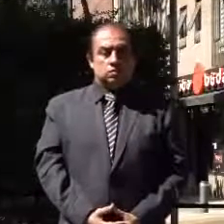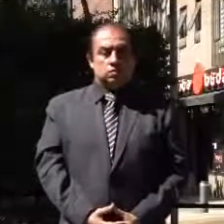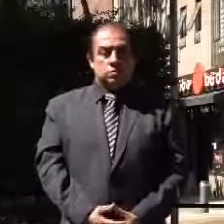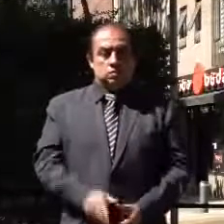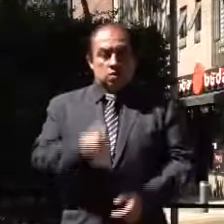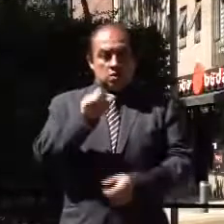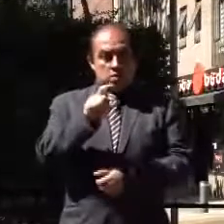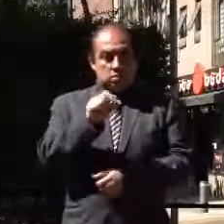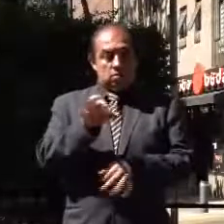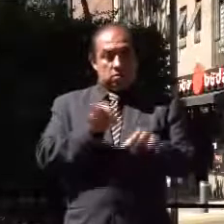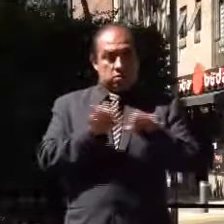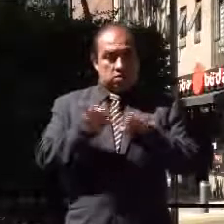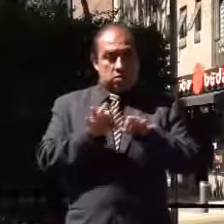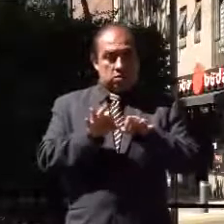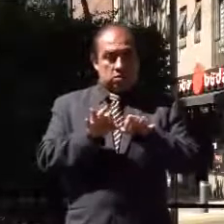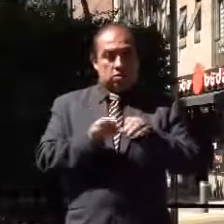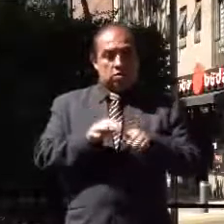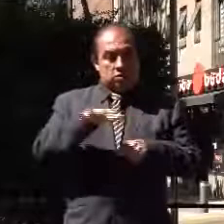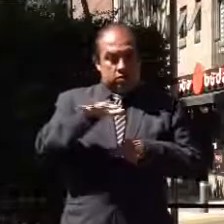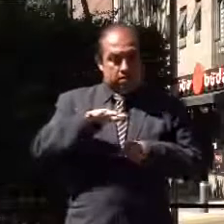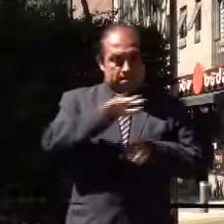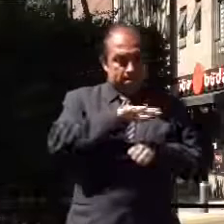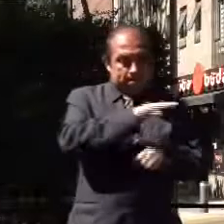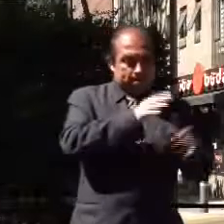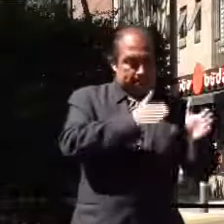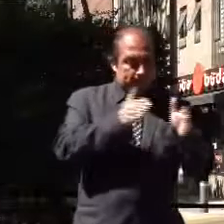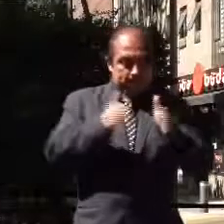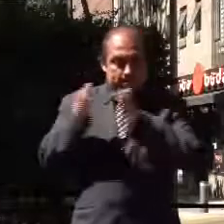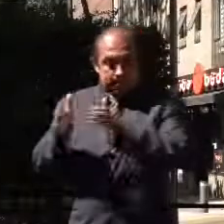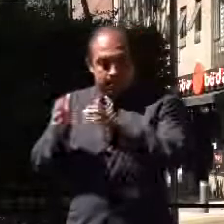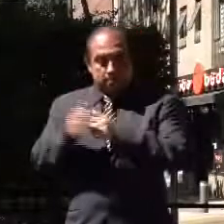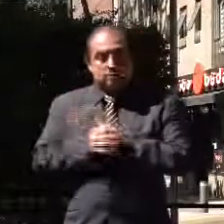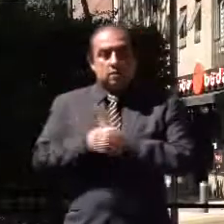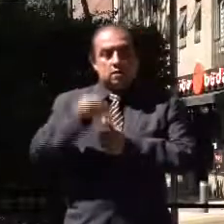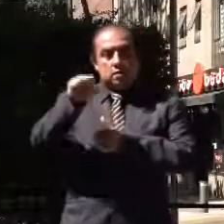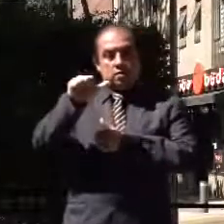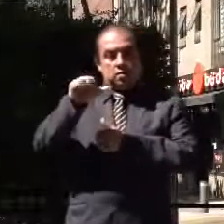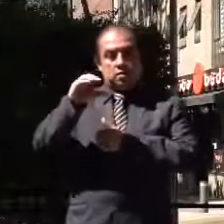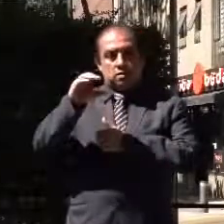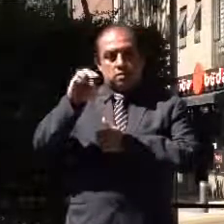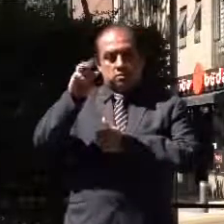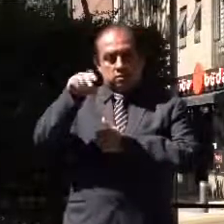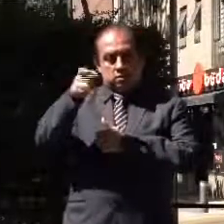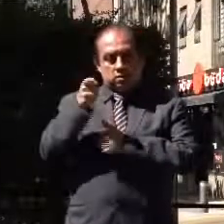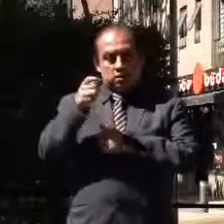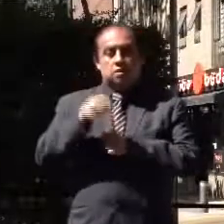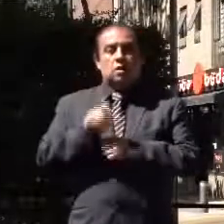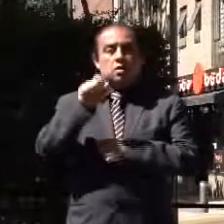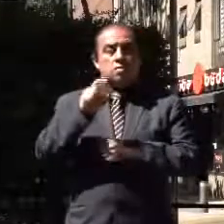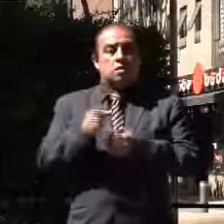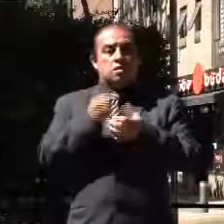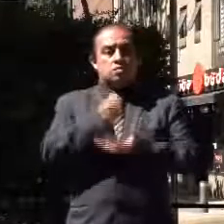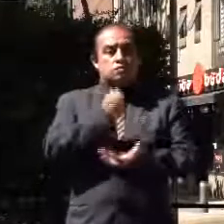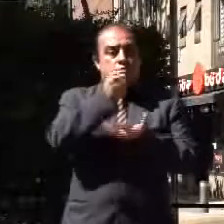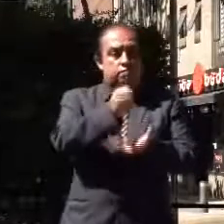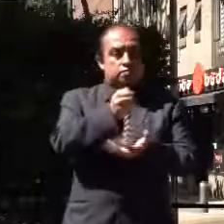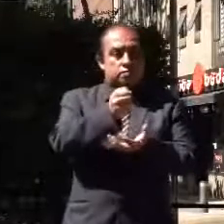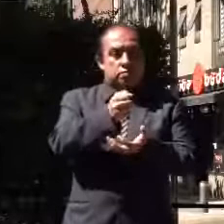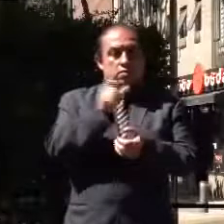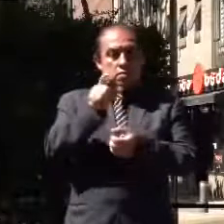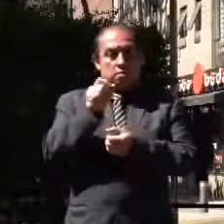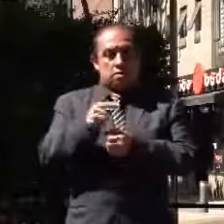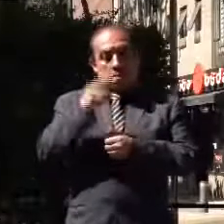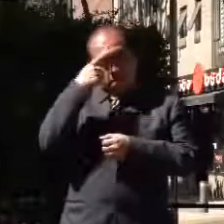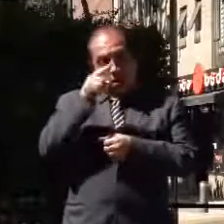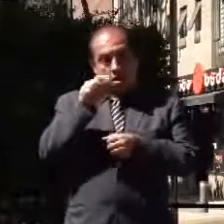Además de los trabajos de sectorización, el SACMEX ha invertido también en la sustitución de líneas de